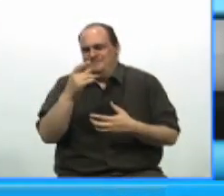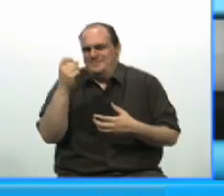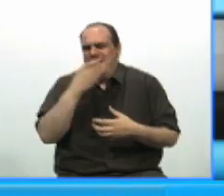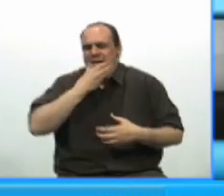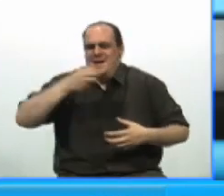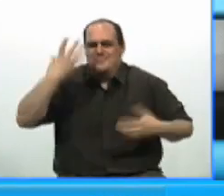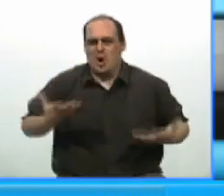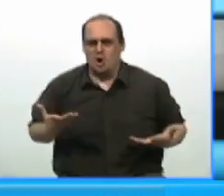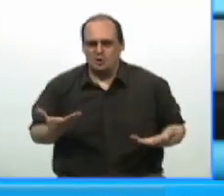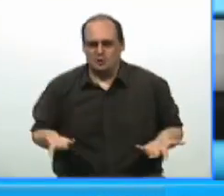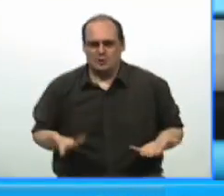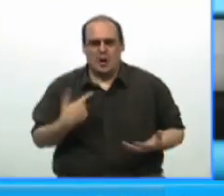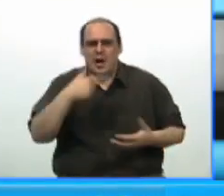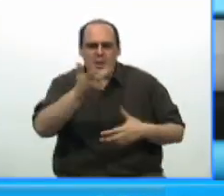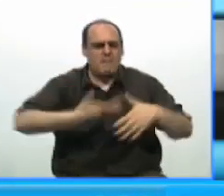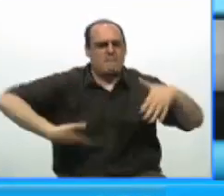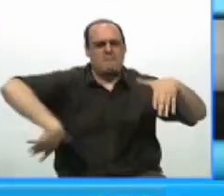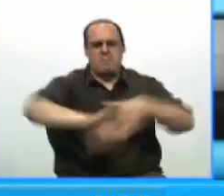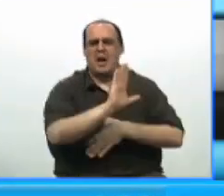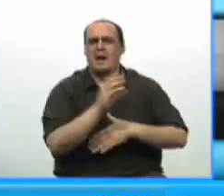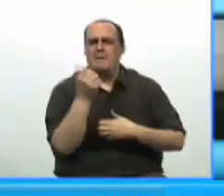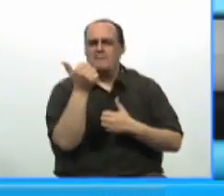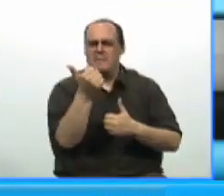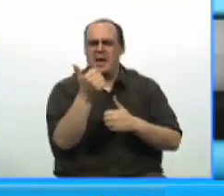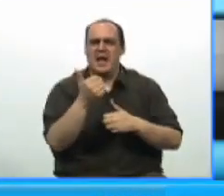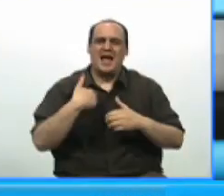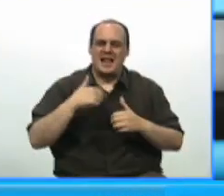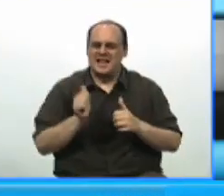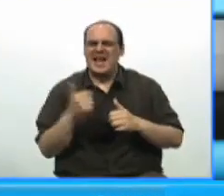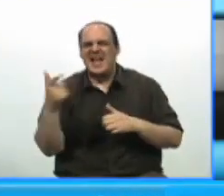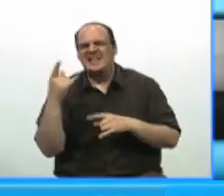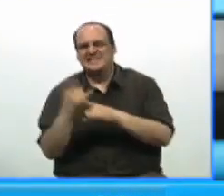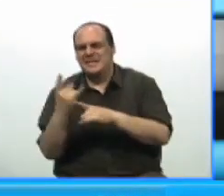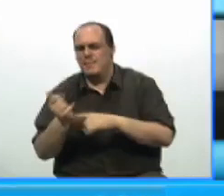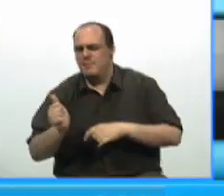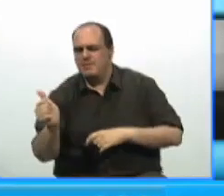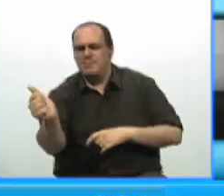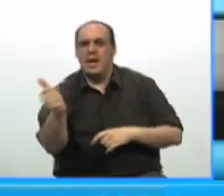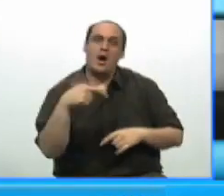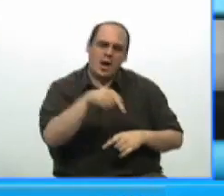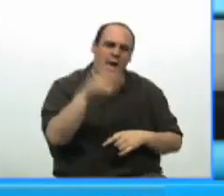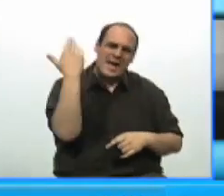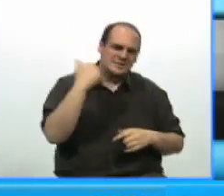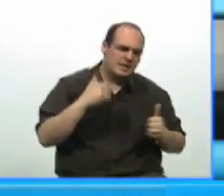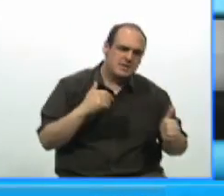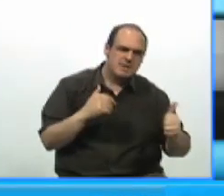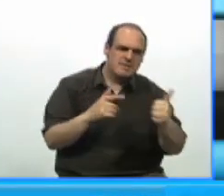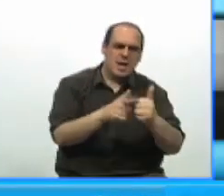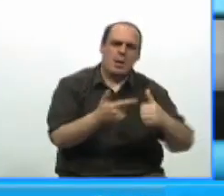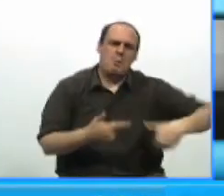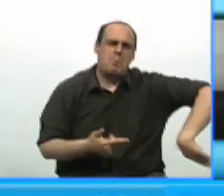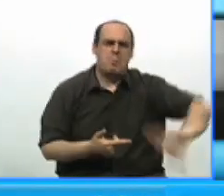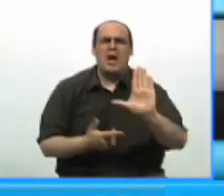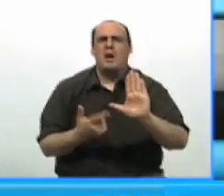muy fuerte. Le quedó muy bien jugar del lado contrario porque abrió muy bien su pie y pudo convertir un golazo. Pero es un